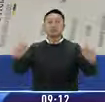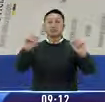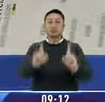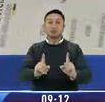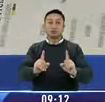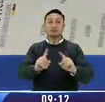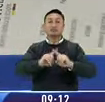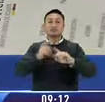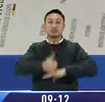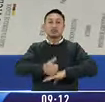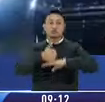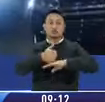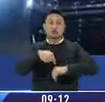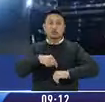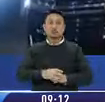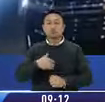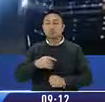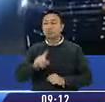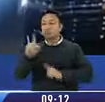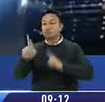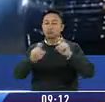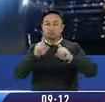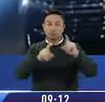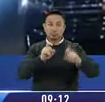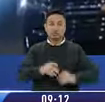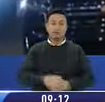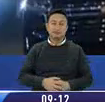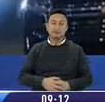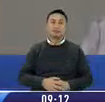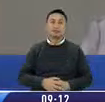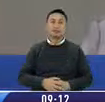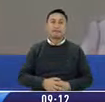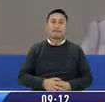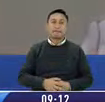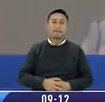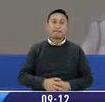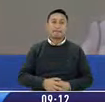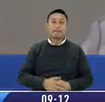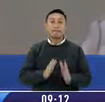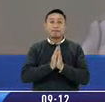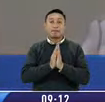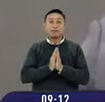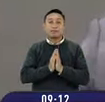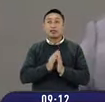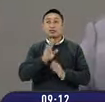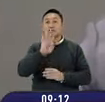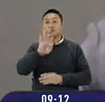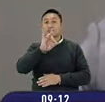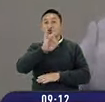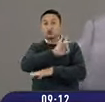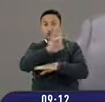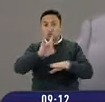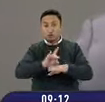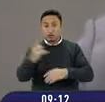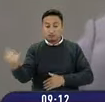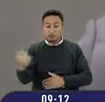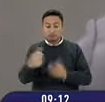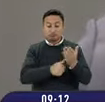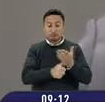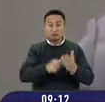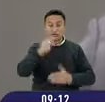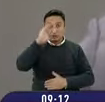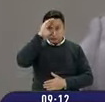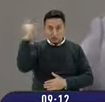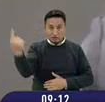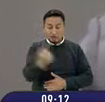de varias autoridades de seguridad del Estado. Estoy pidiendo que en las próximas 48 horas pueda estar la ministra sentada en la